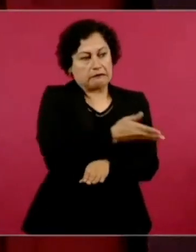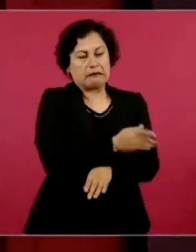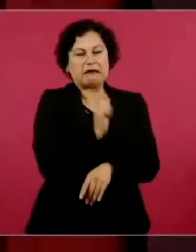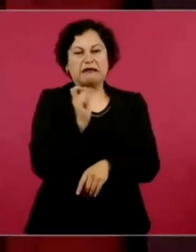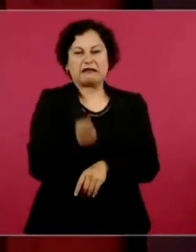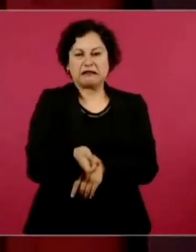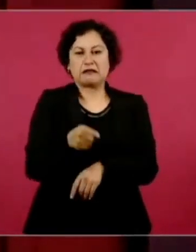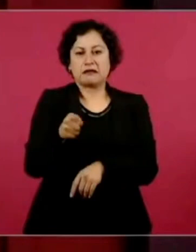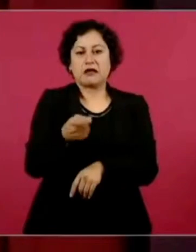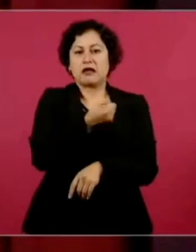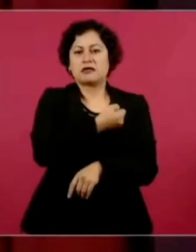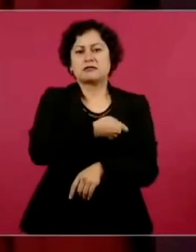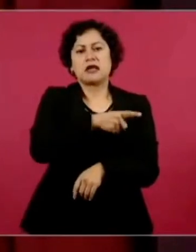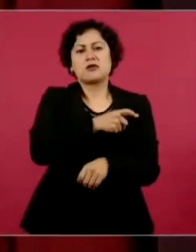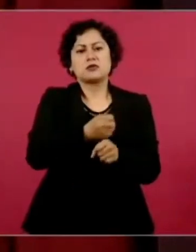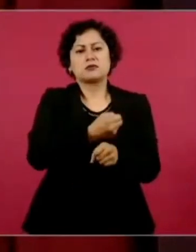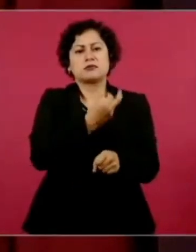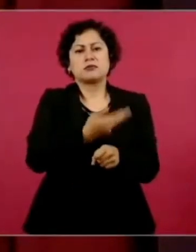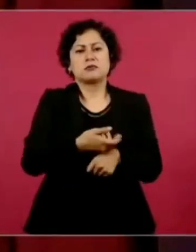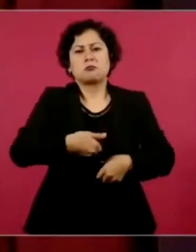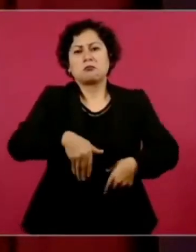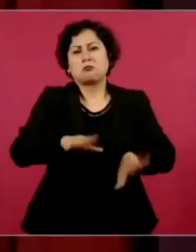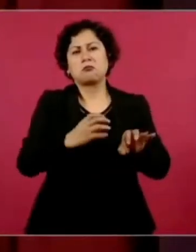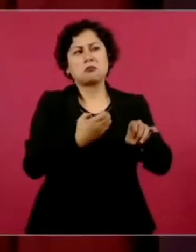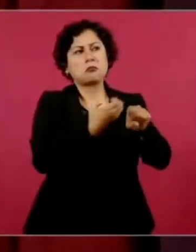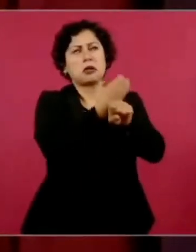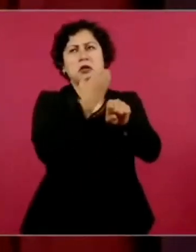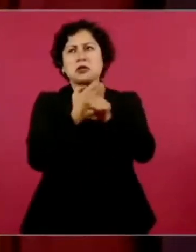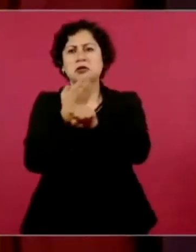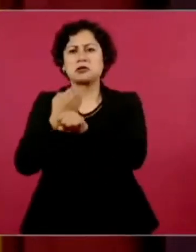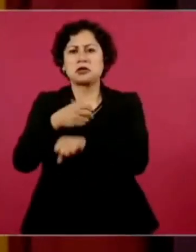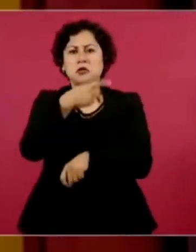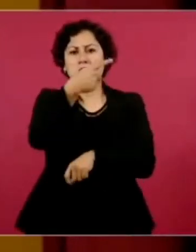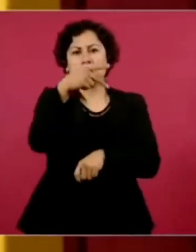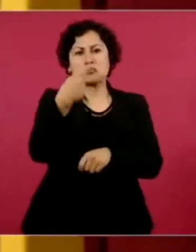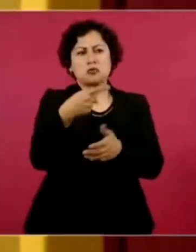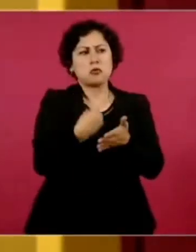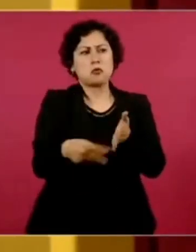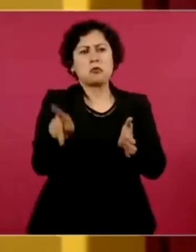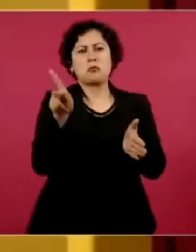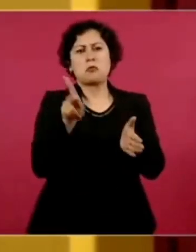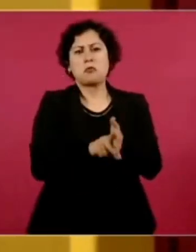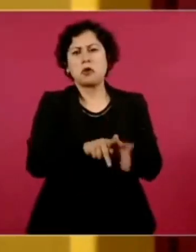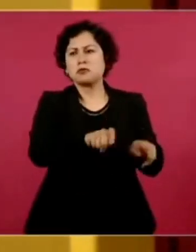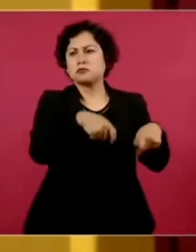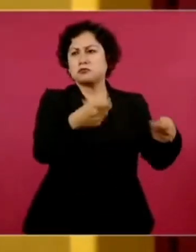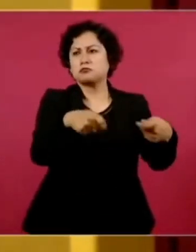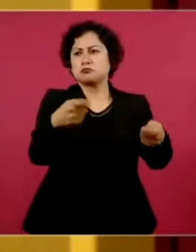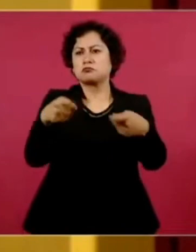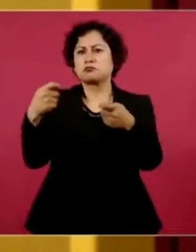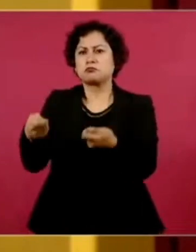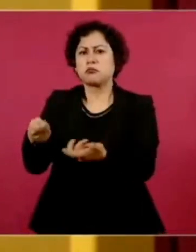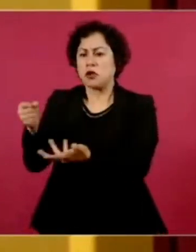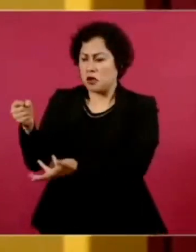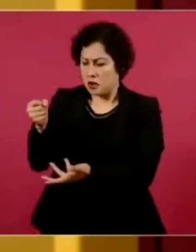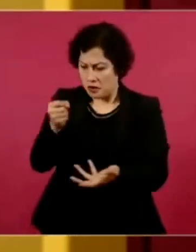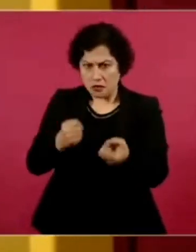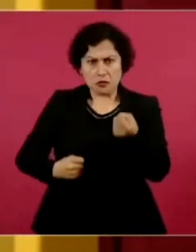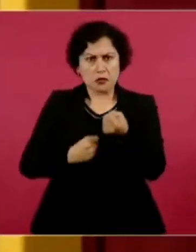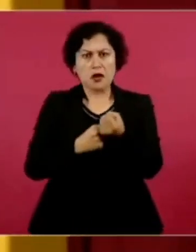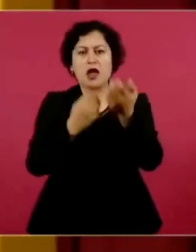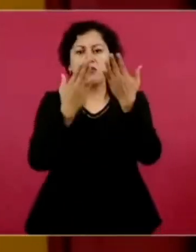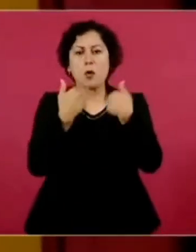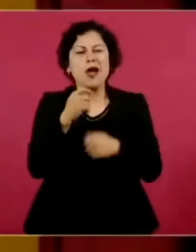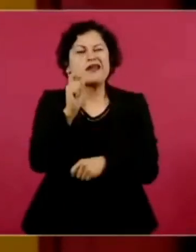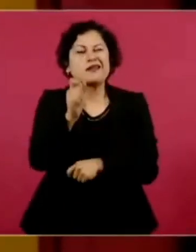financiera permitía que los estados hicieran plazas sin fuente de financiamiento. ¿Qué significaba esto? Que estas personas